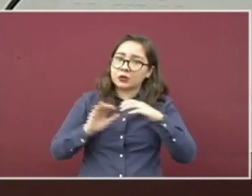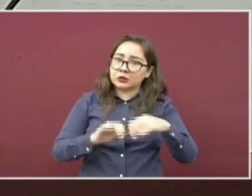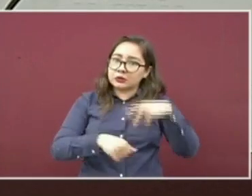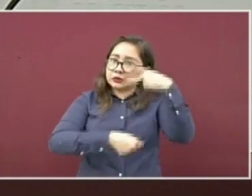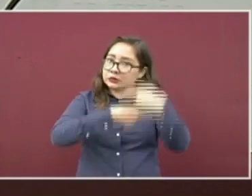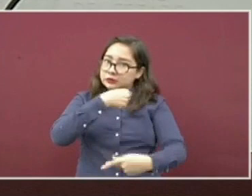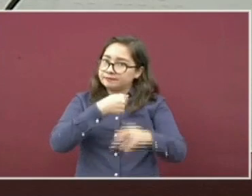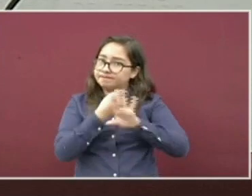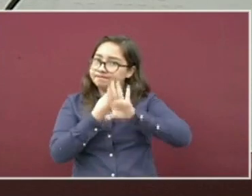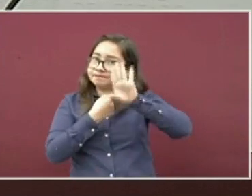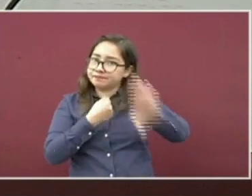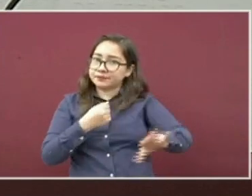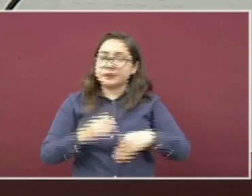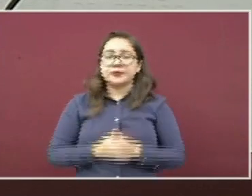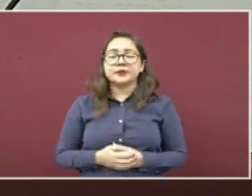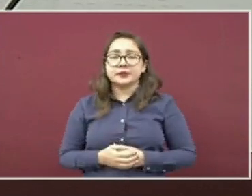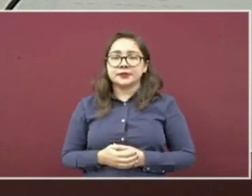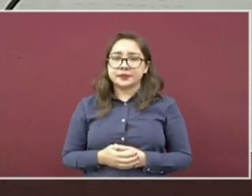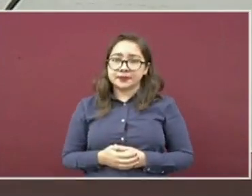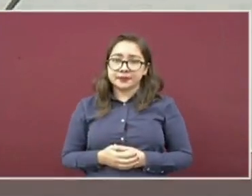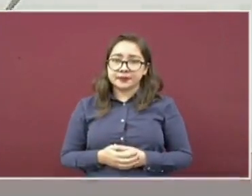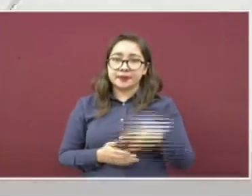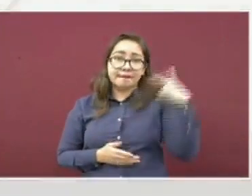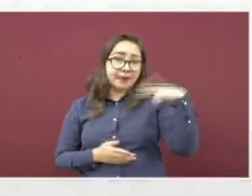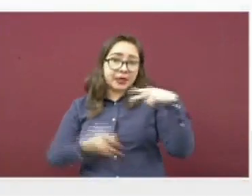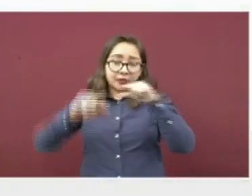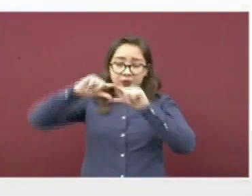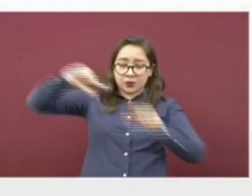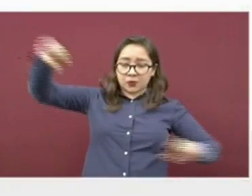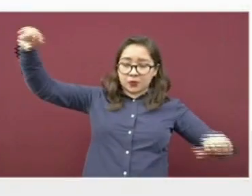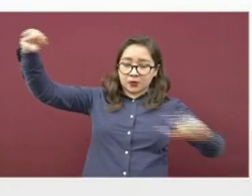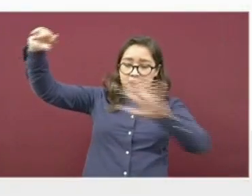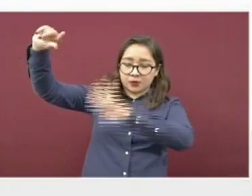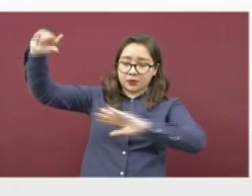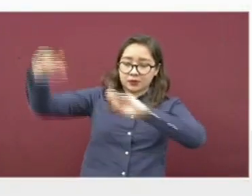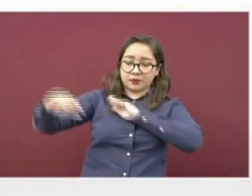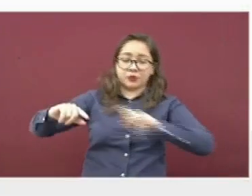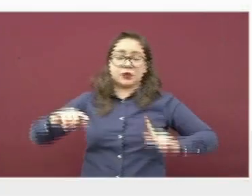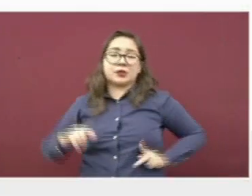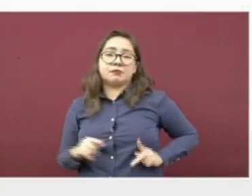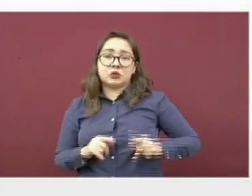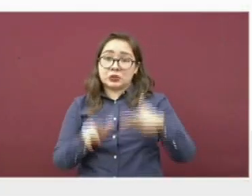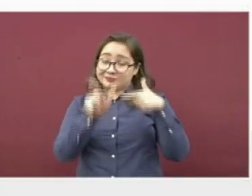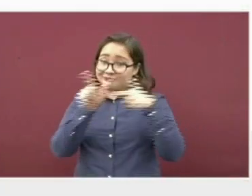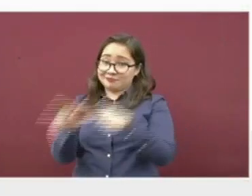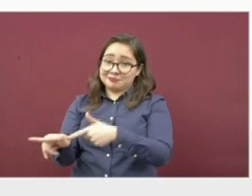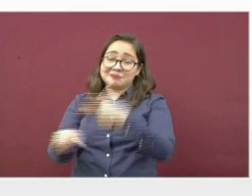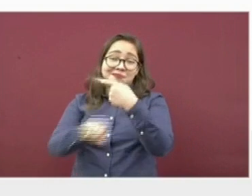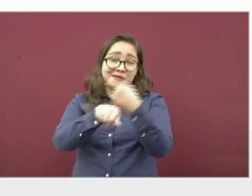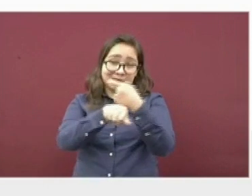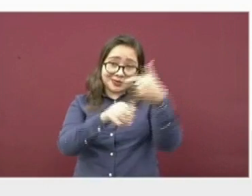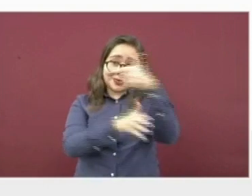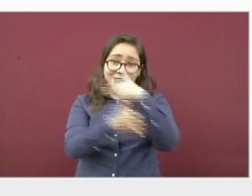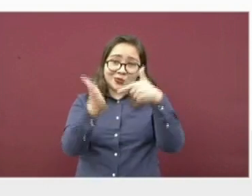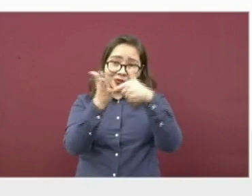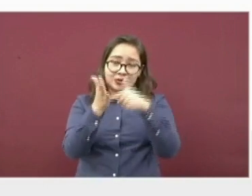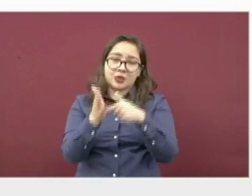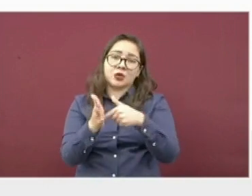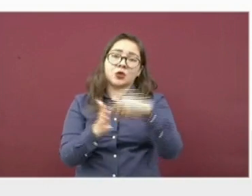expongan a contraer la enfermedad. Veracruz, en la zona centro, continúa con actividad de registra ya